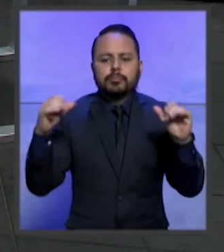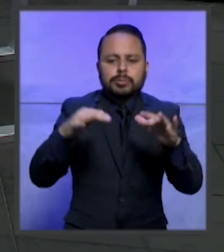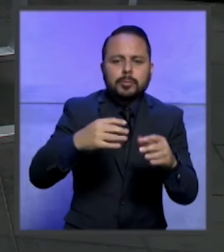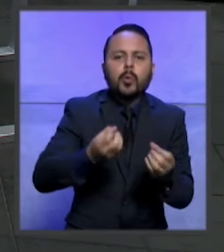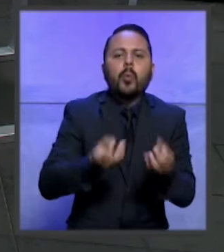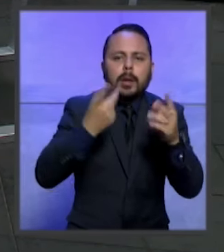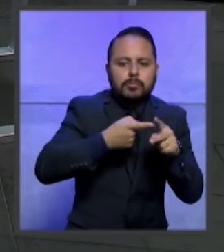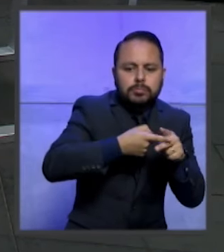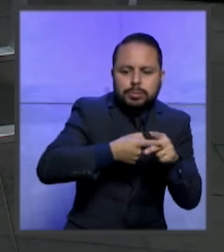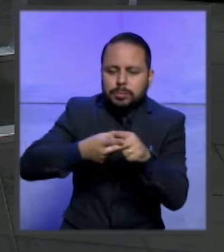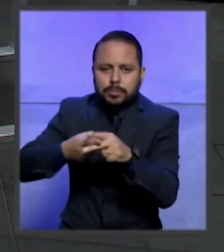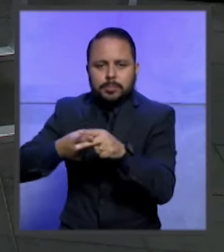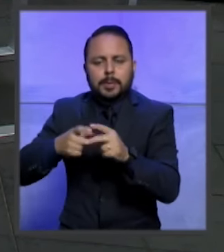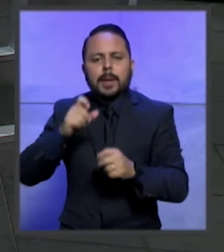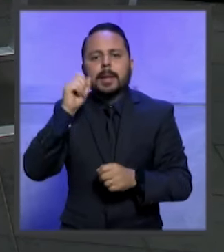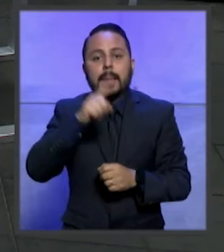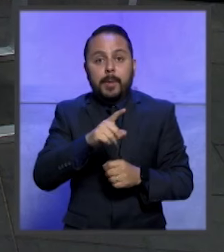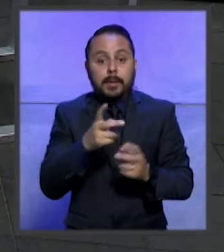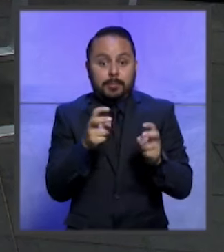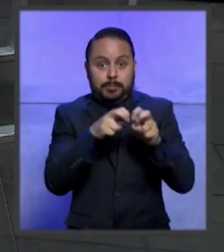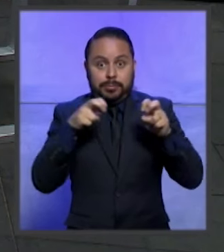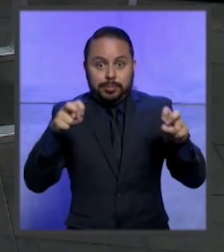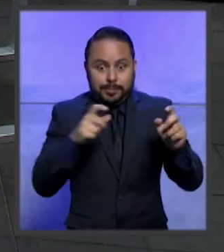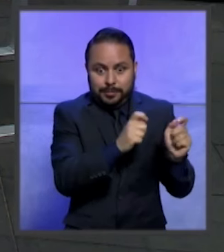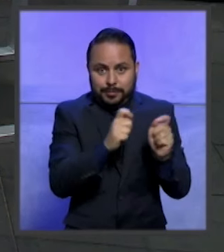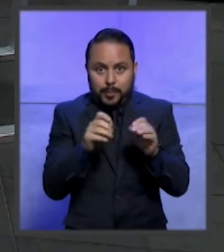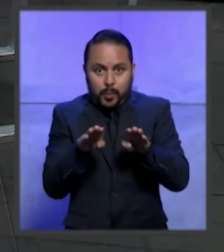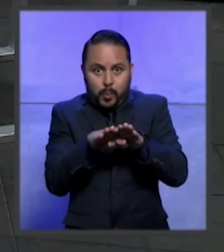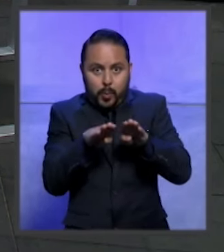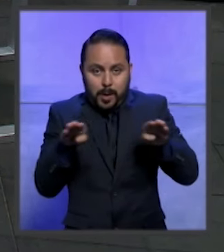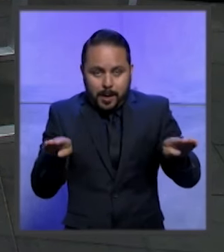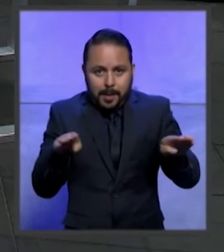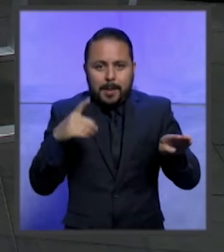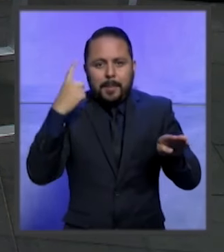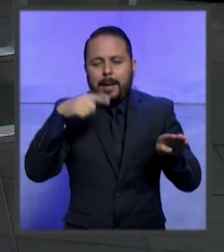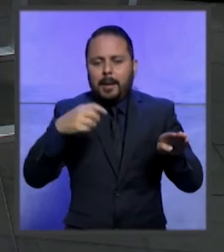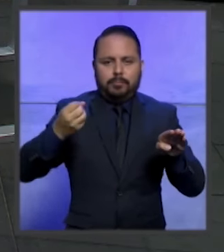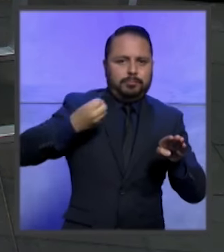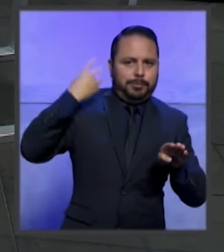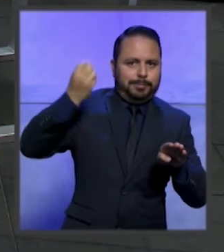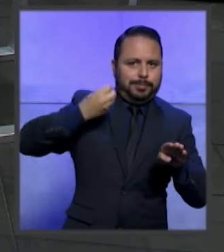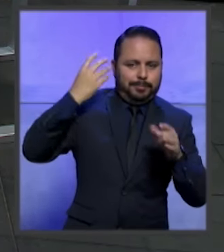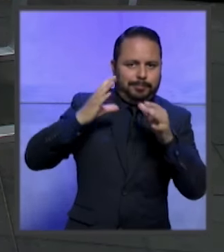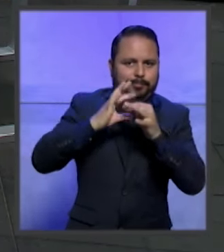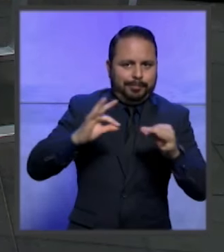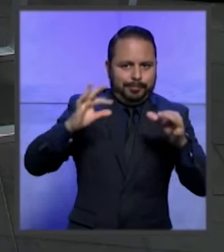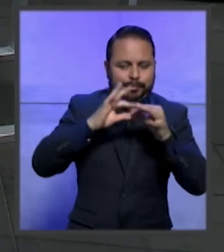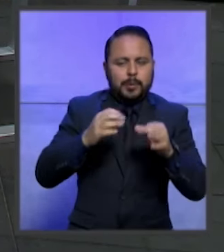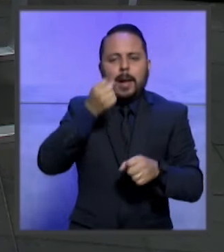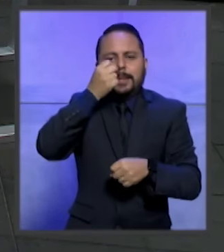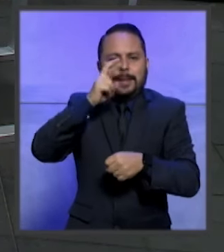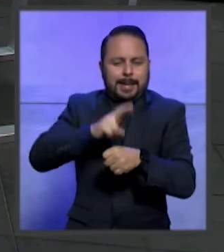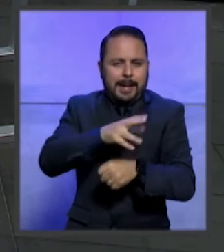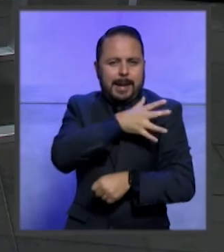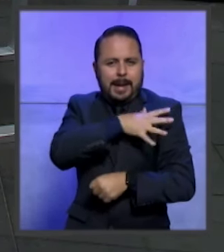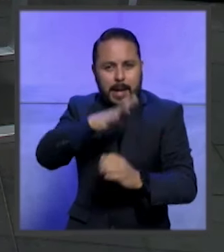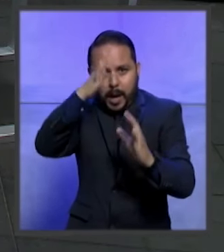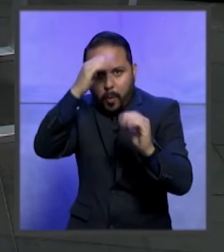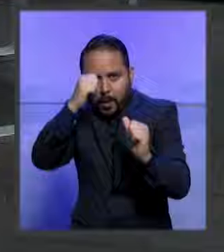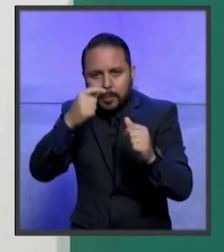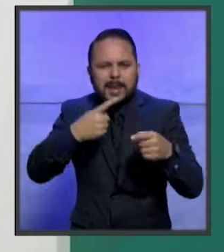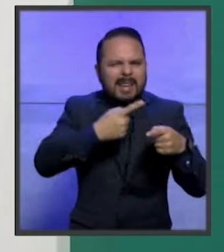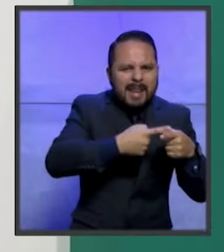asistencia Inclusive la conformación paritaria en tanto en las ponencias como en las secretarías generales de